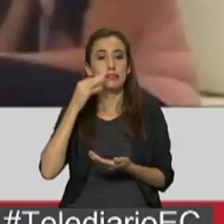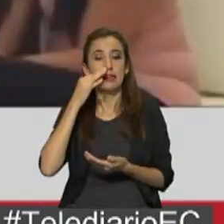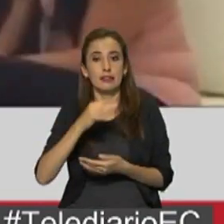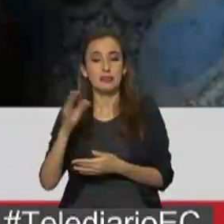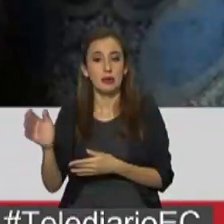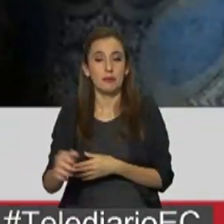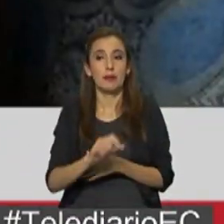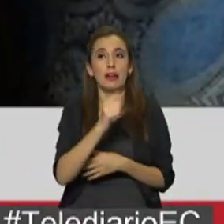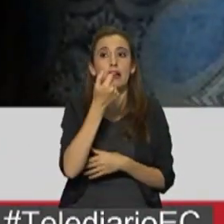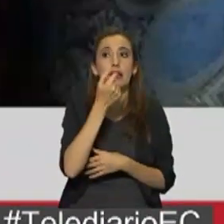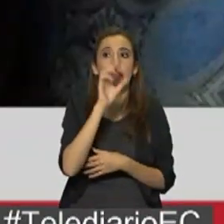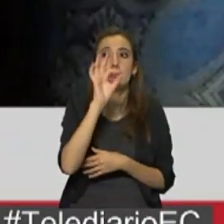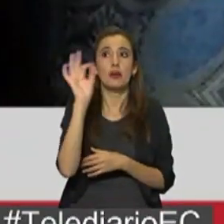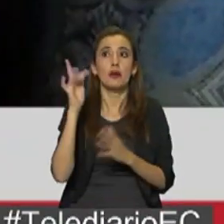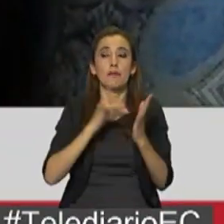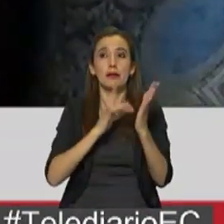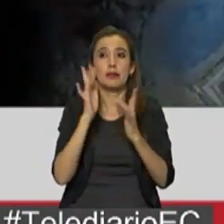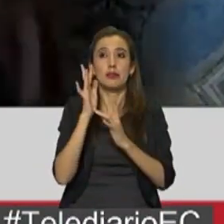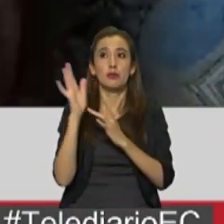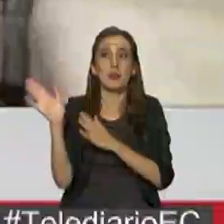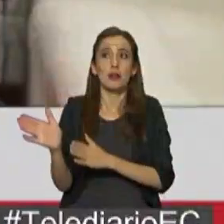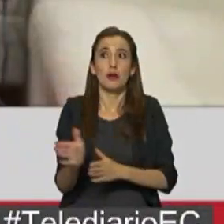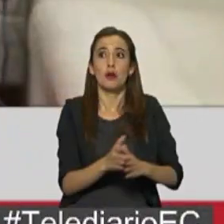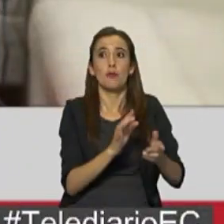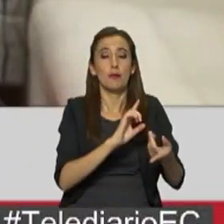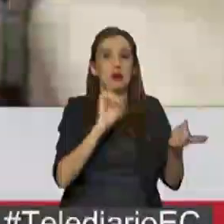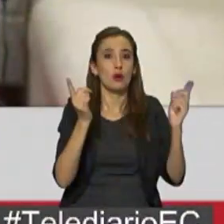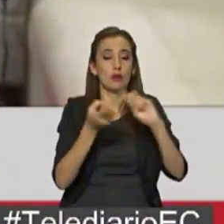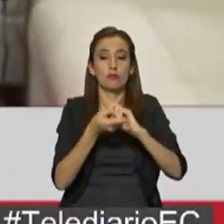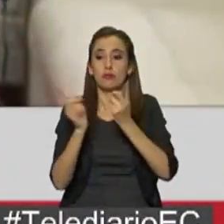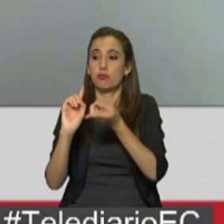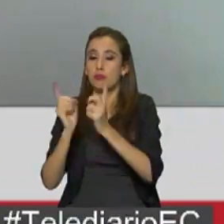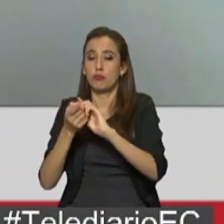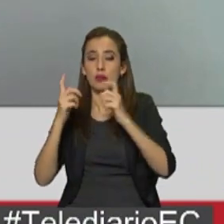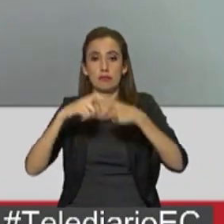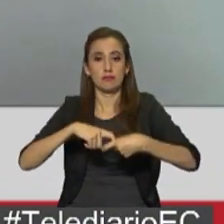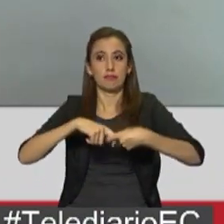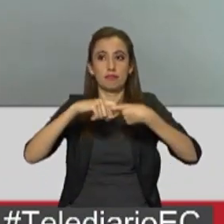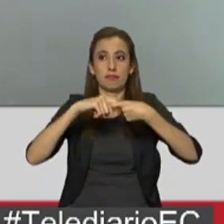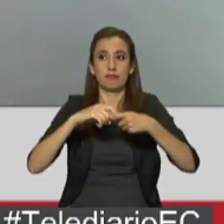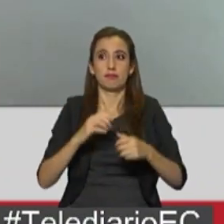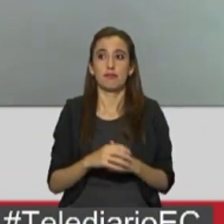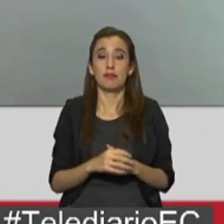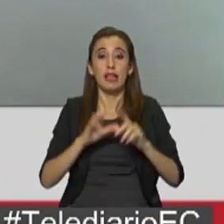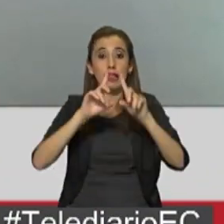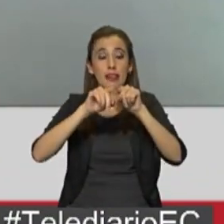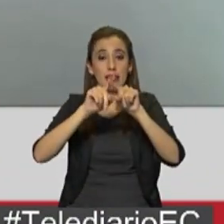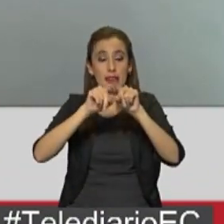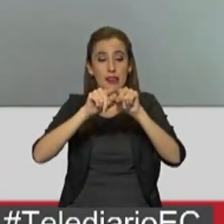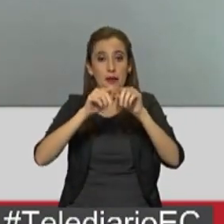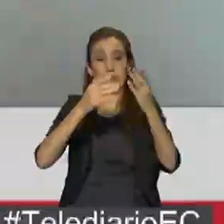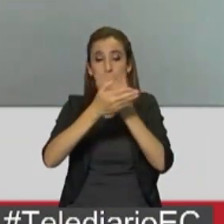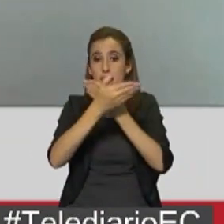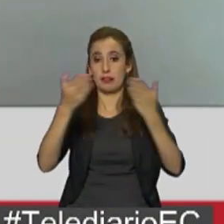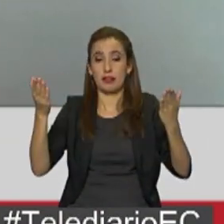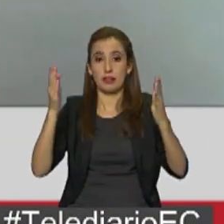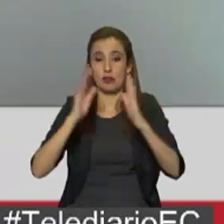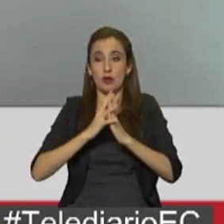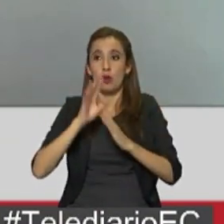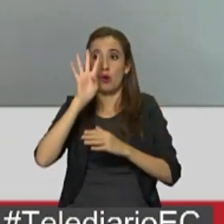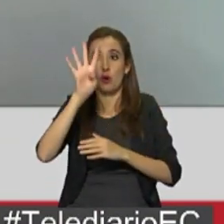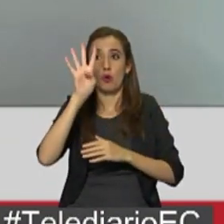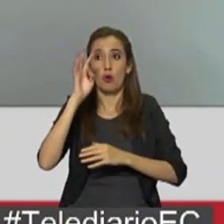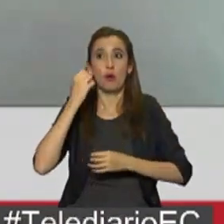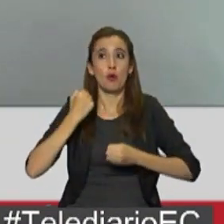se retomará la fase de traslado que se vio interrumpida por la emergencia sanitaria pero dependiendo de la disponibilidad en el 4 de